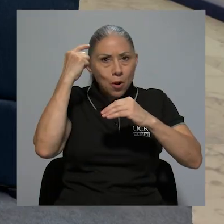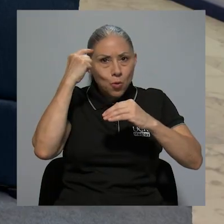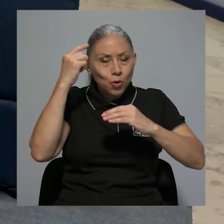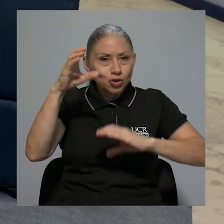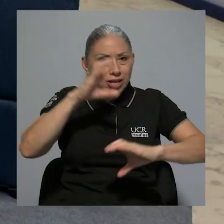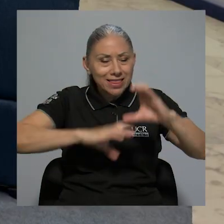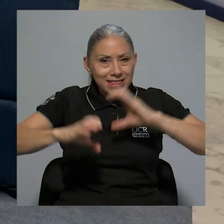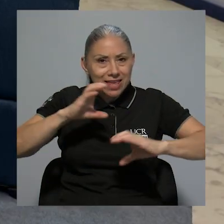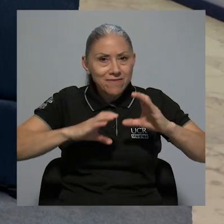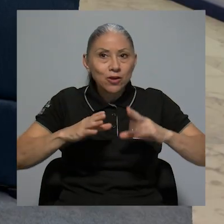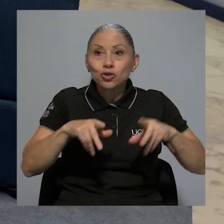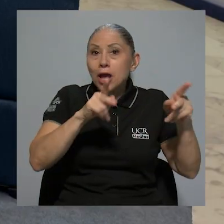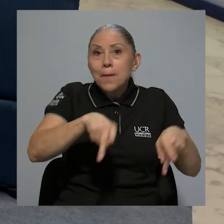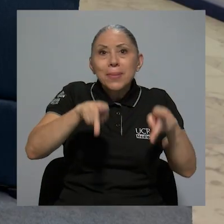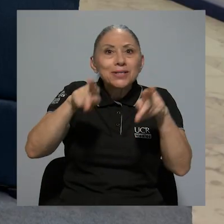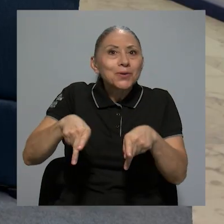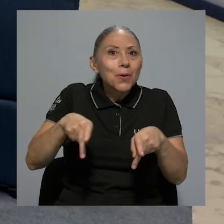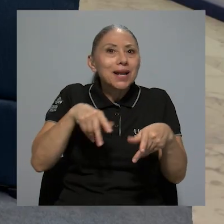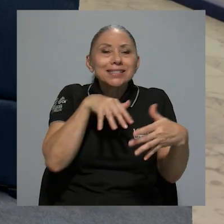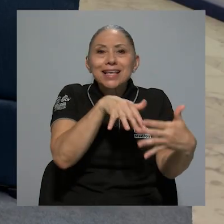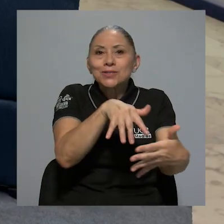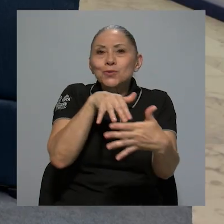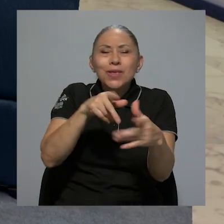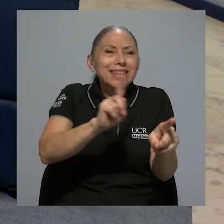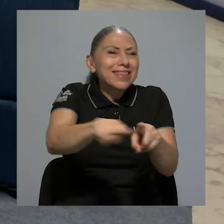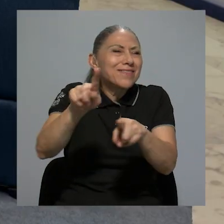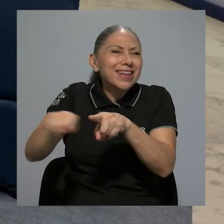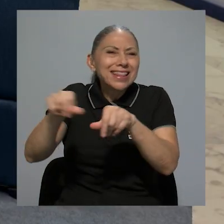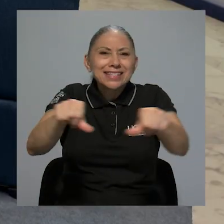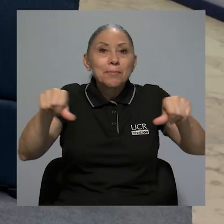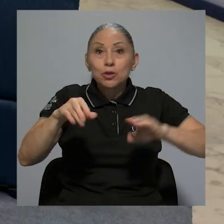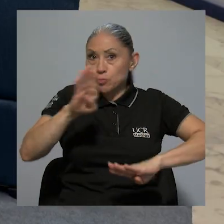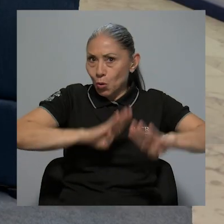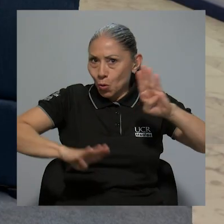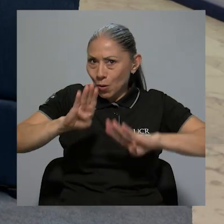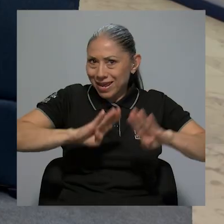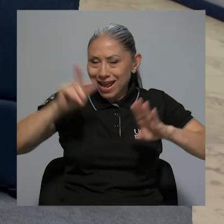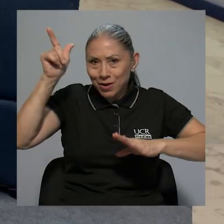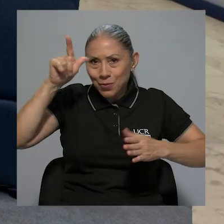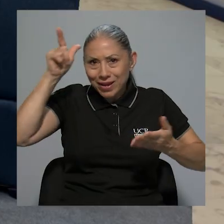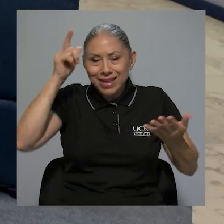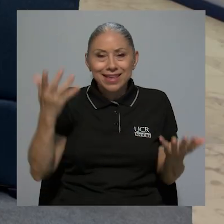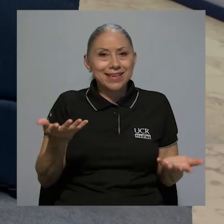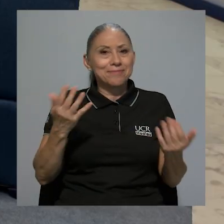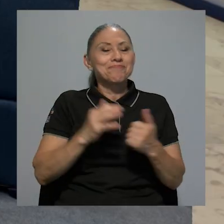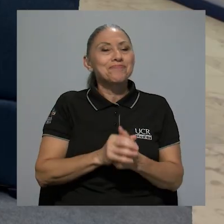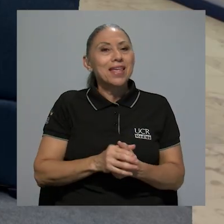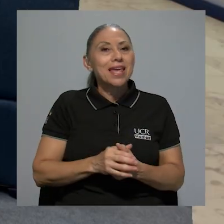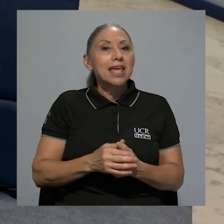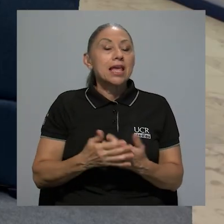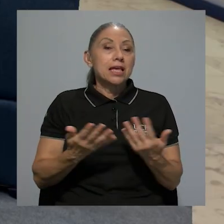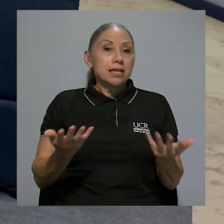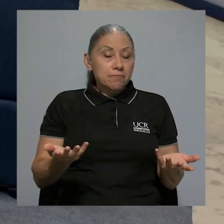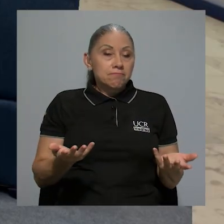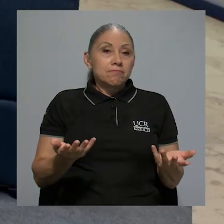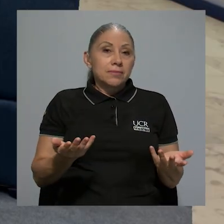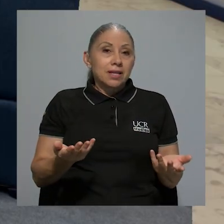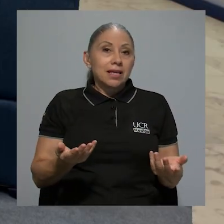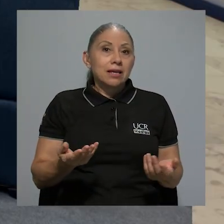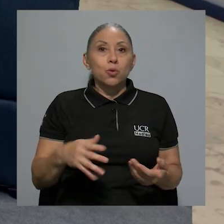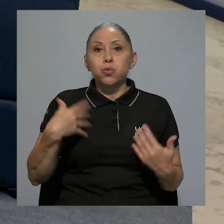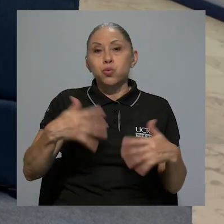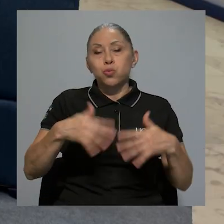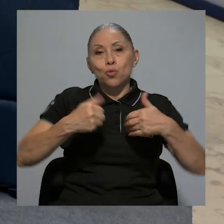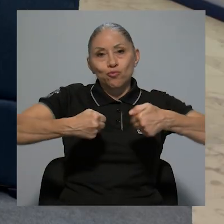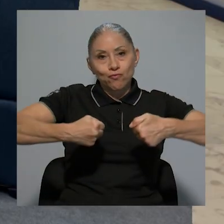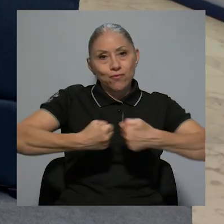estudian vamos a ver, de todos los diferentes ámbitos, biología, por supuesto, y sí es